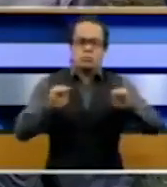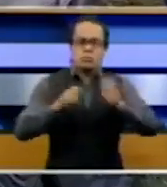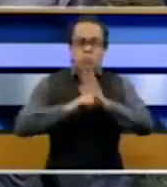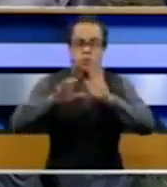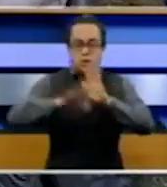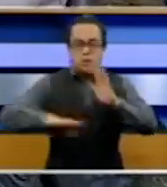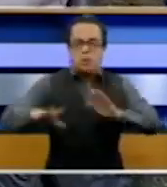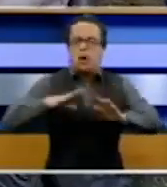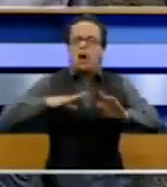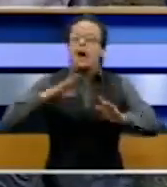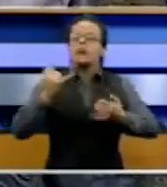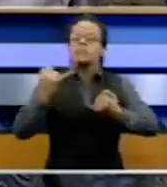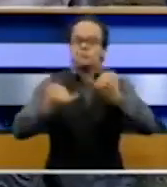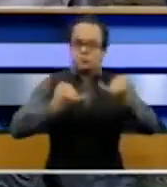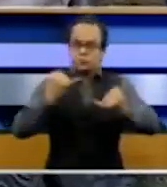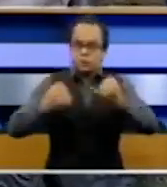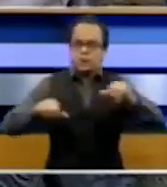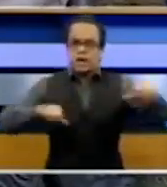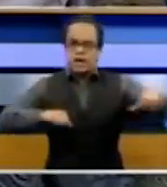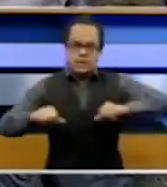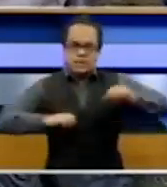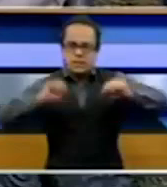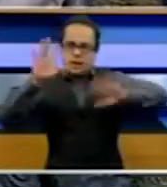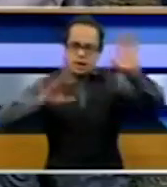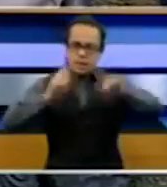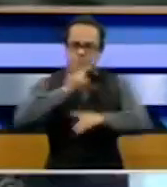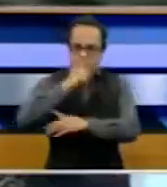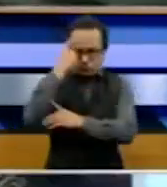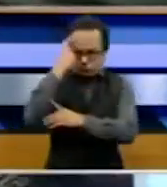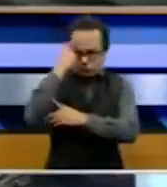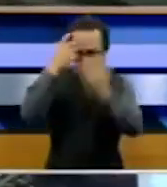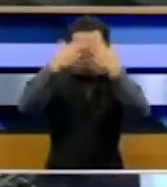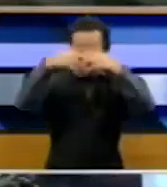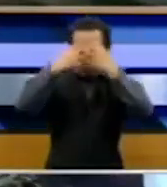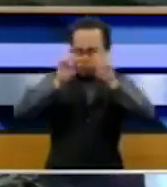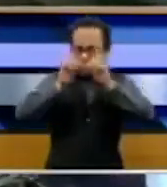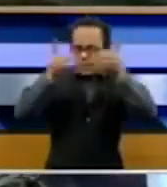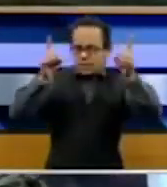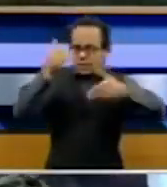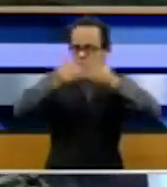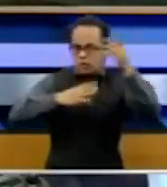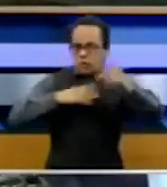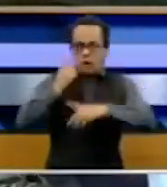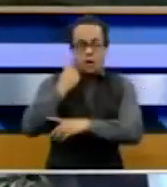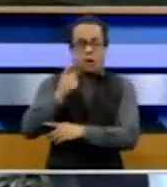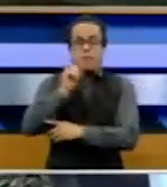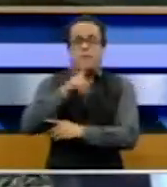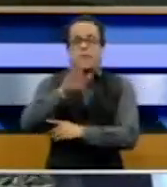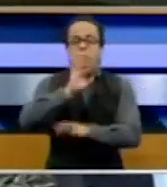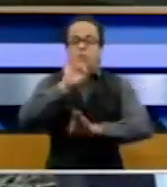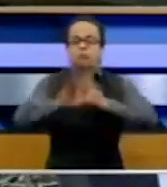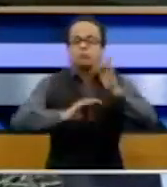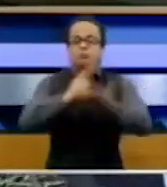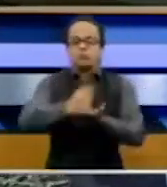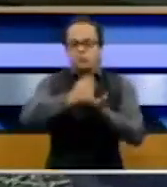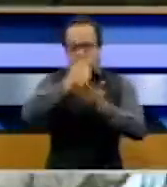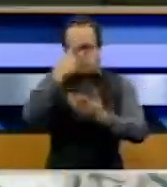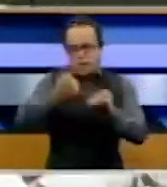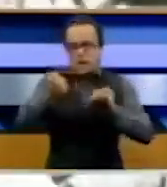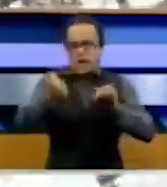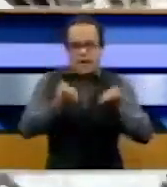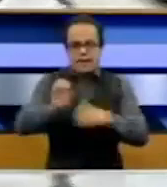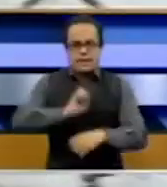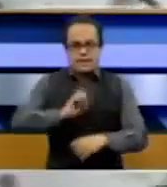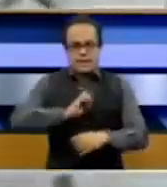enriquecimiento ambiental para tenerlos activos física y mentalmente. También tienen un programa de condicionamiento operante en el cual hacemos entrenamientos para